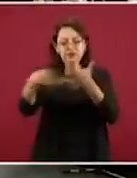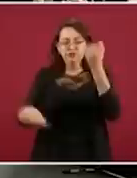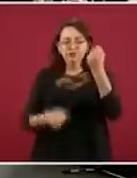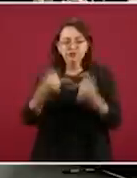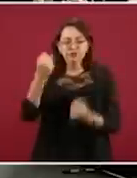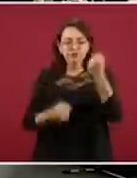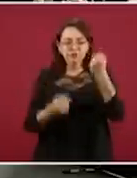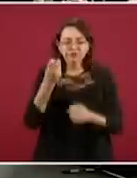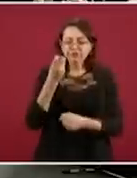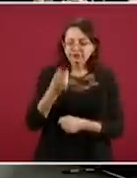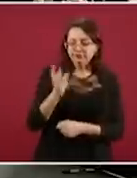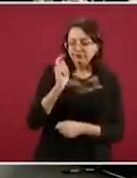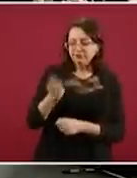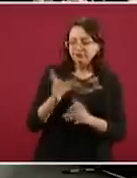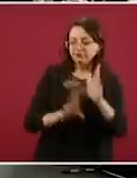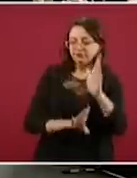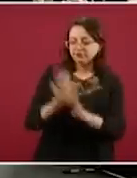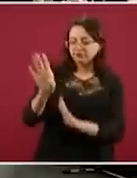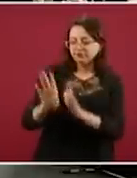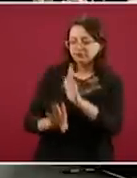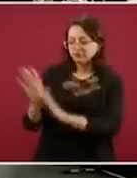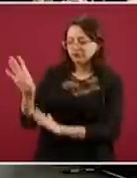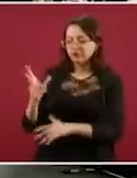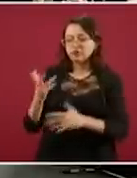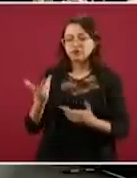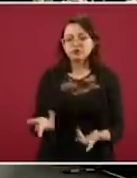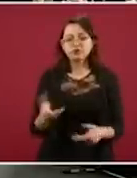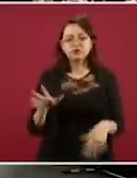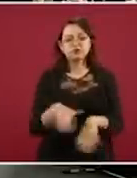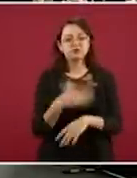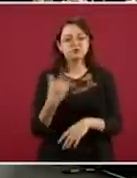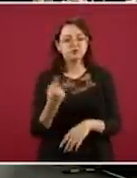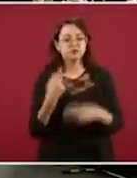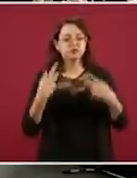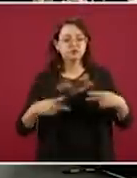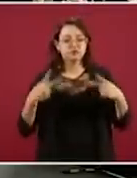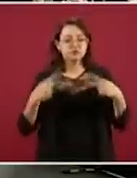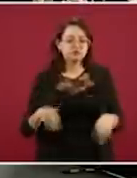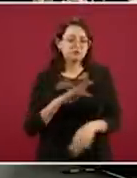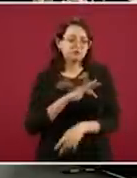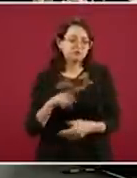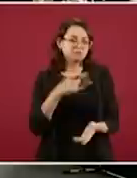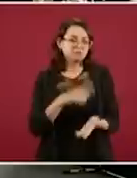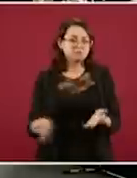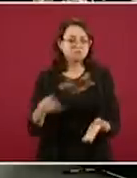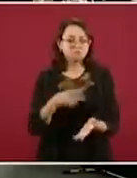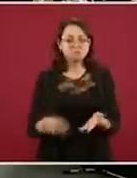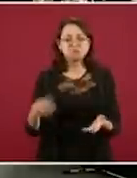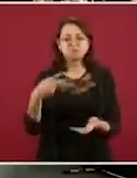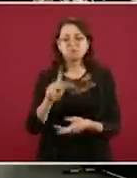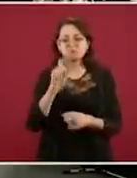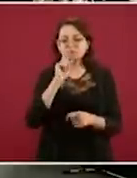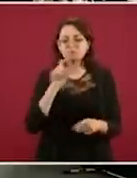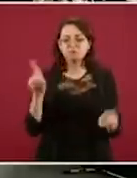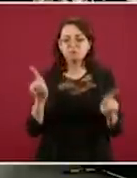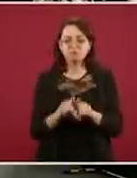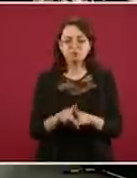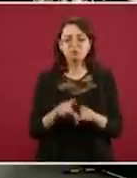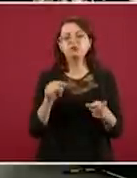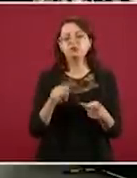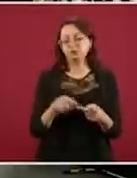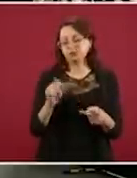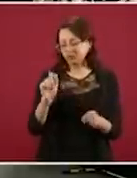progreso de la gente, la posibilidad de comprarse un bien de esas dimensiones. Y también se da a conocer hoy por parte del